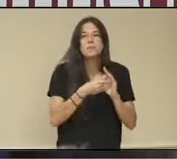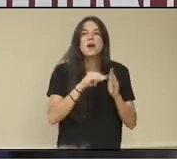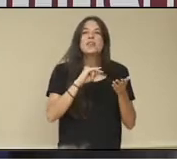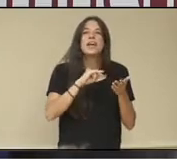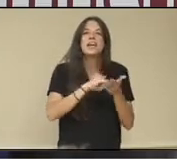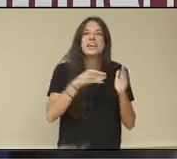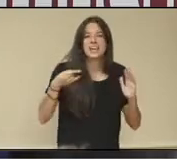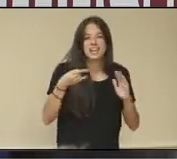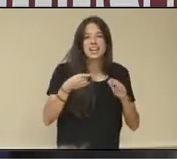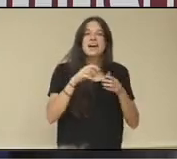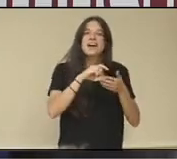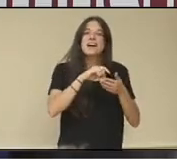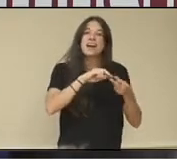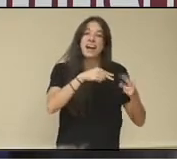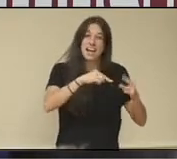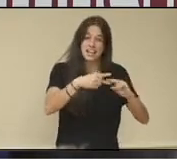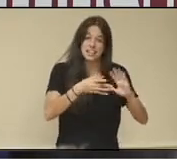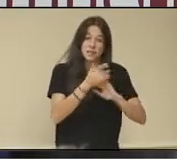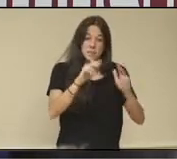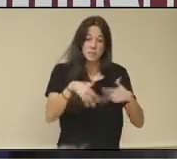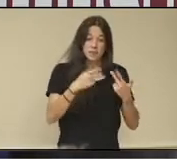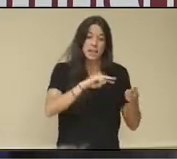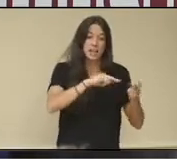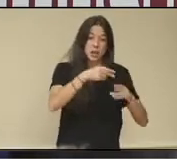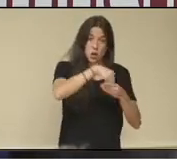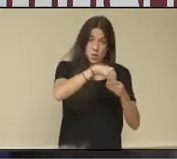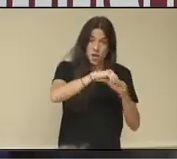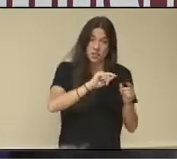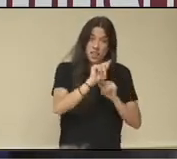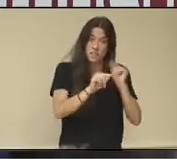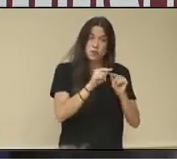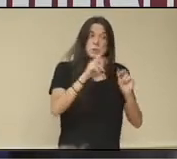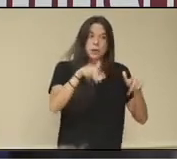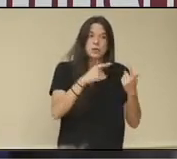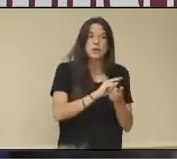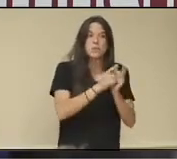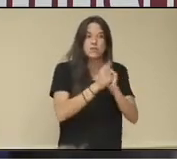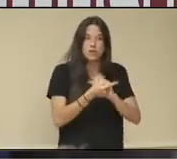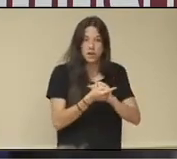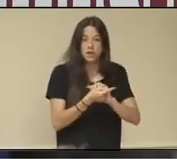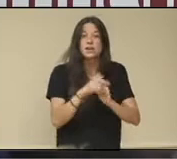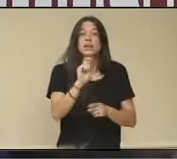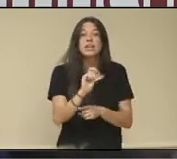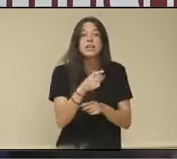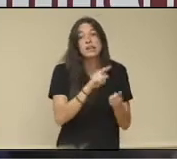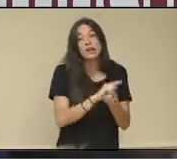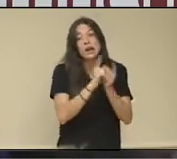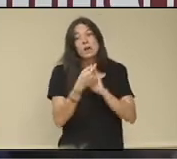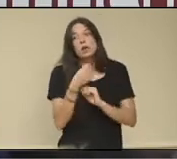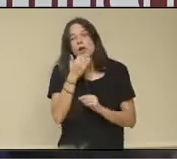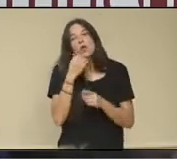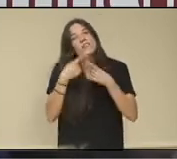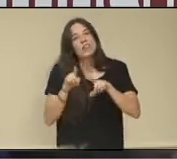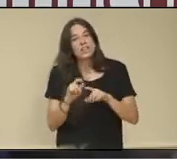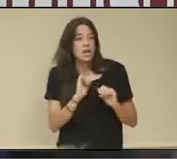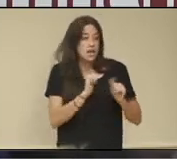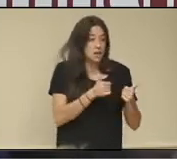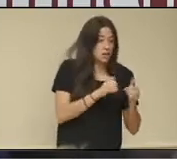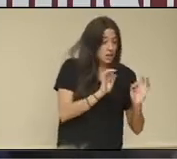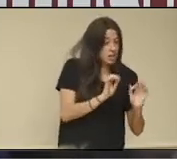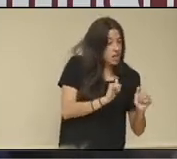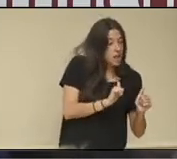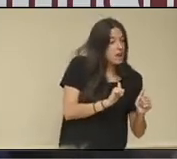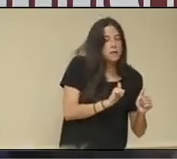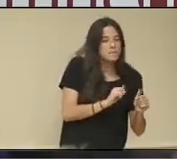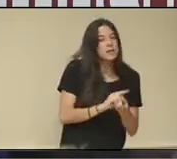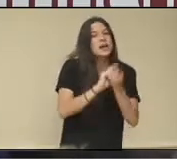permite modificar el genoma del virus y convertirlo en otra cosa diferente a lo que es inicialmente. Nuestro